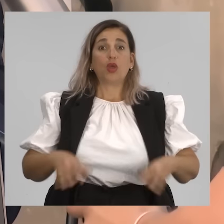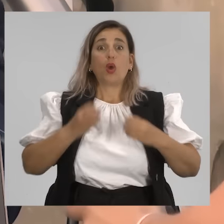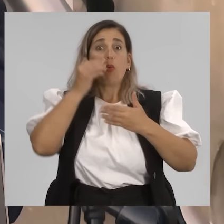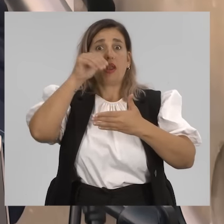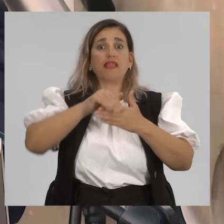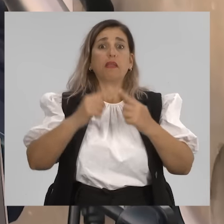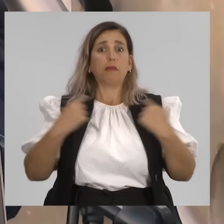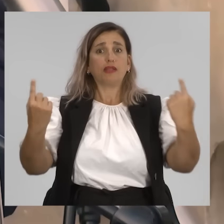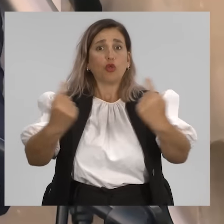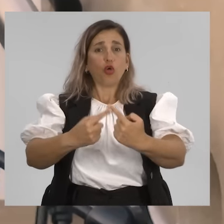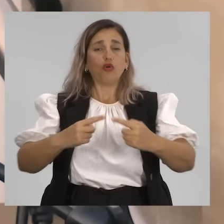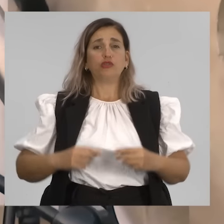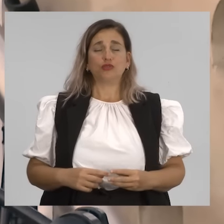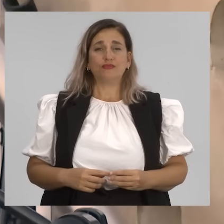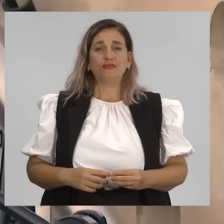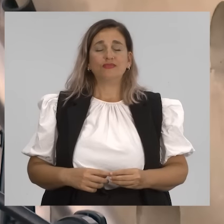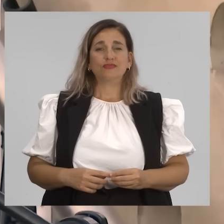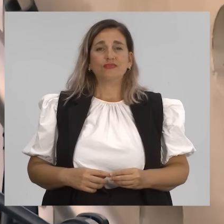Buenas tardes para todos.